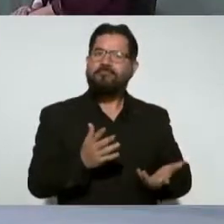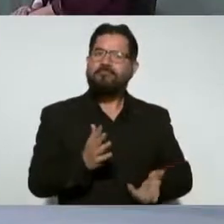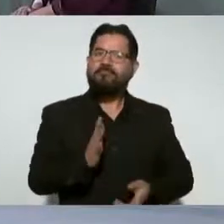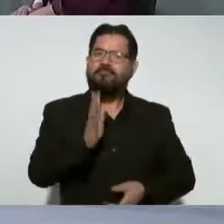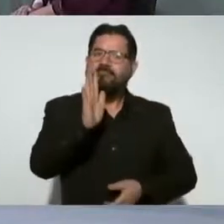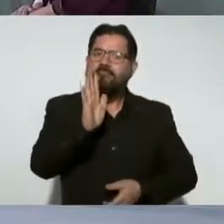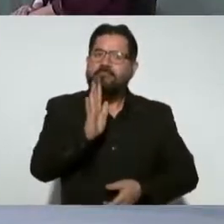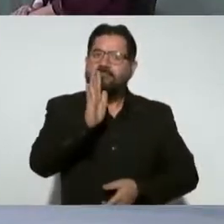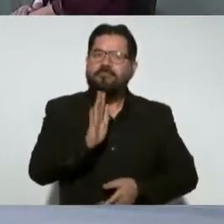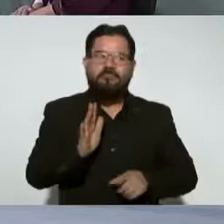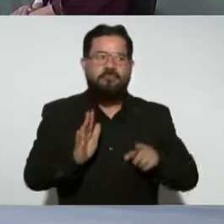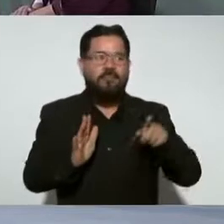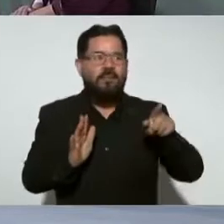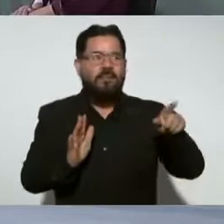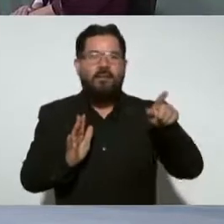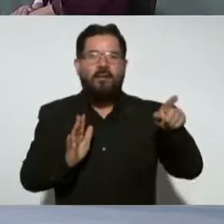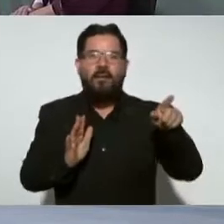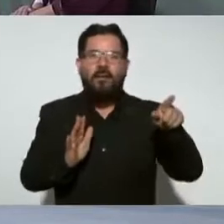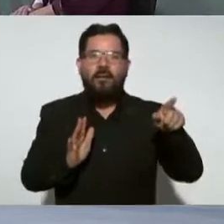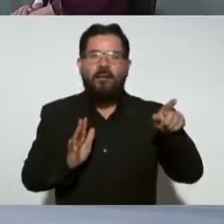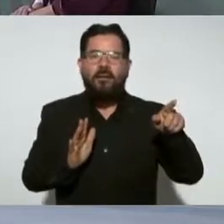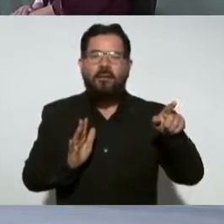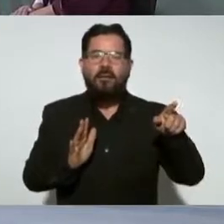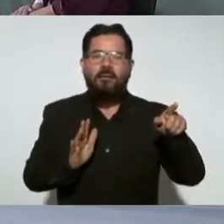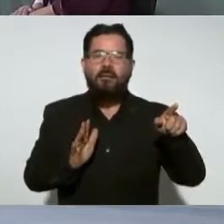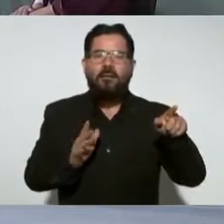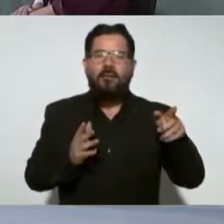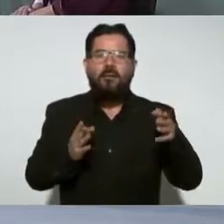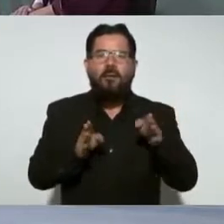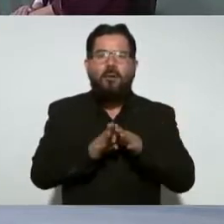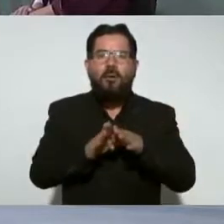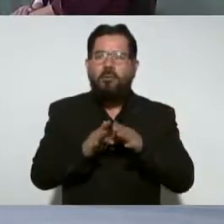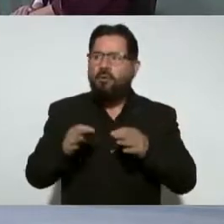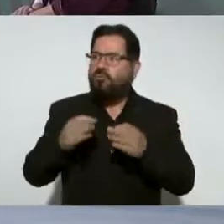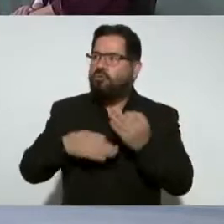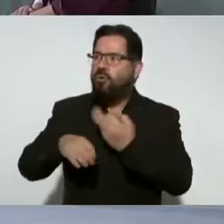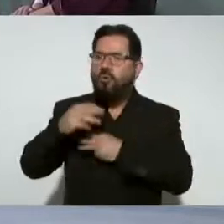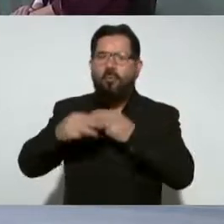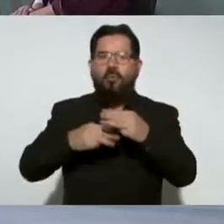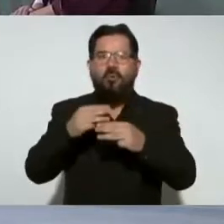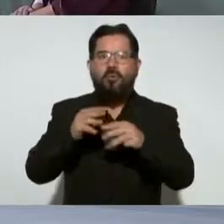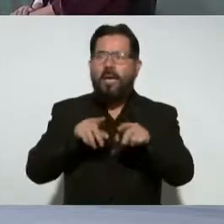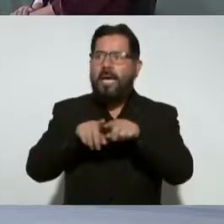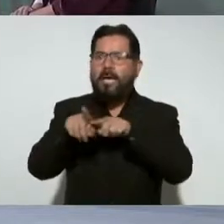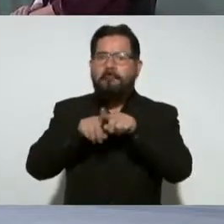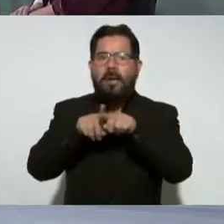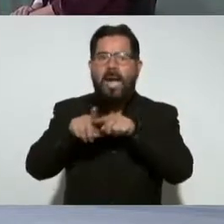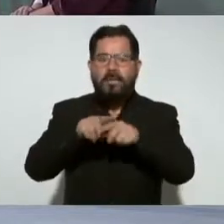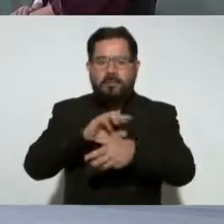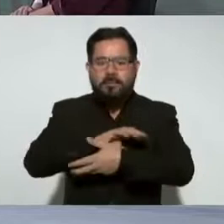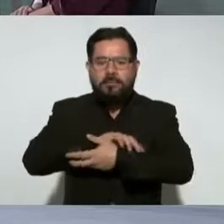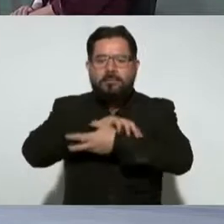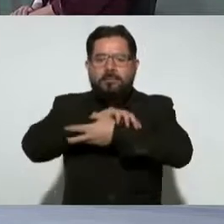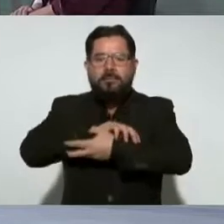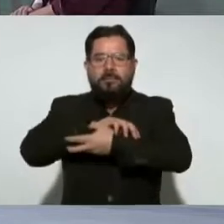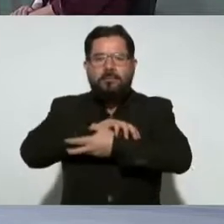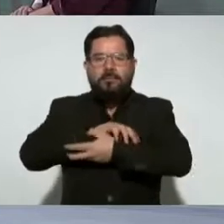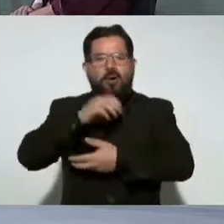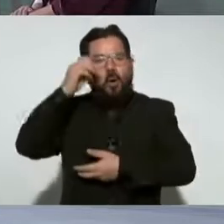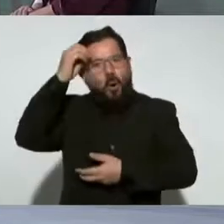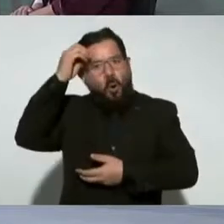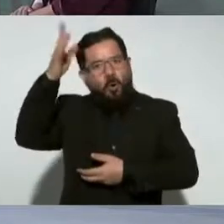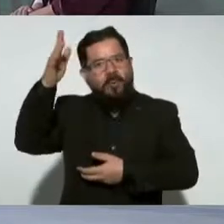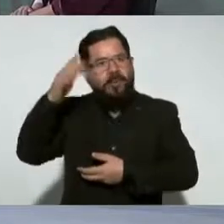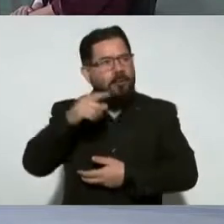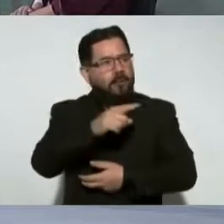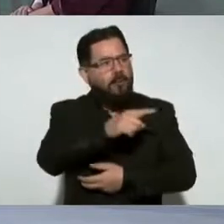que debemos de ser fraternos, solidarios. Se olvidan de que por